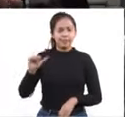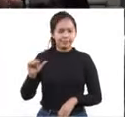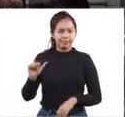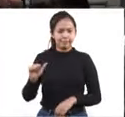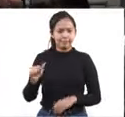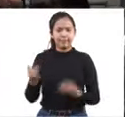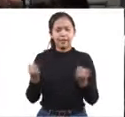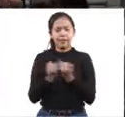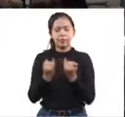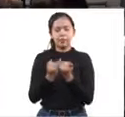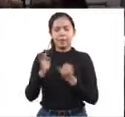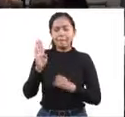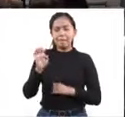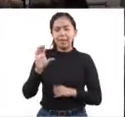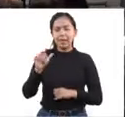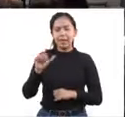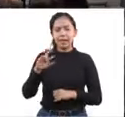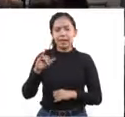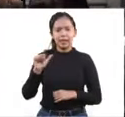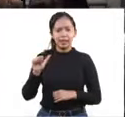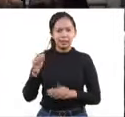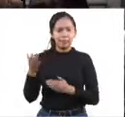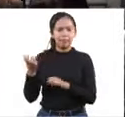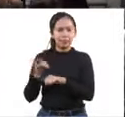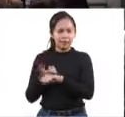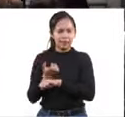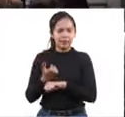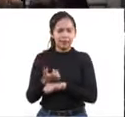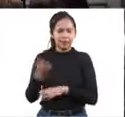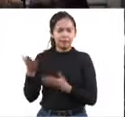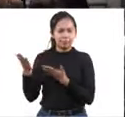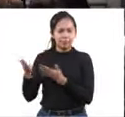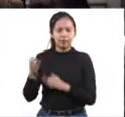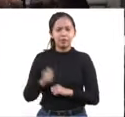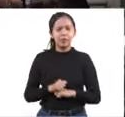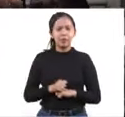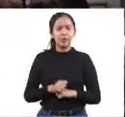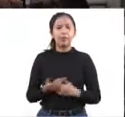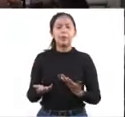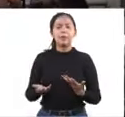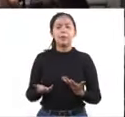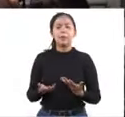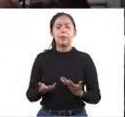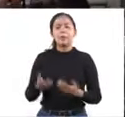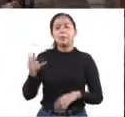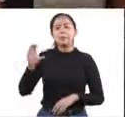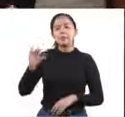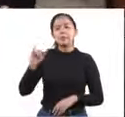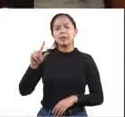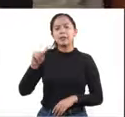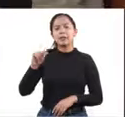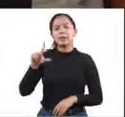La becaria del Capitolio de Estados Unidos, Washington, D.C., licenciada Citlali Ortiz.